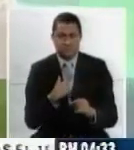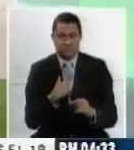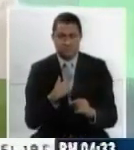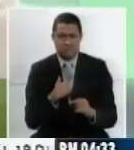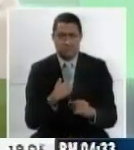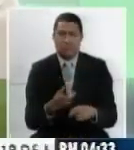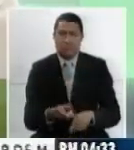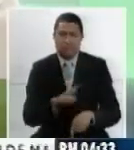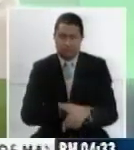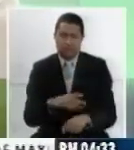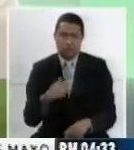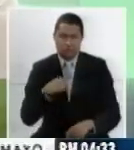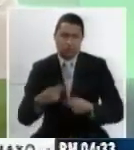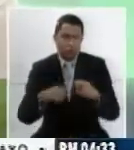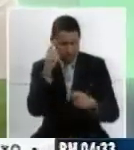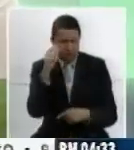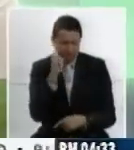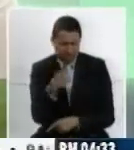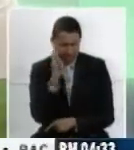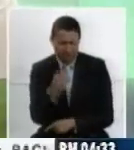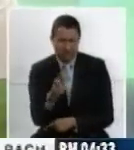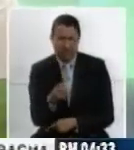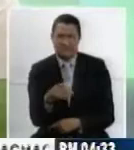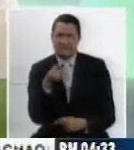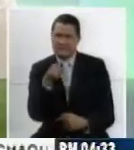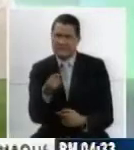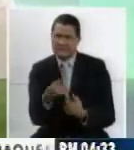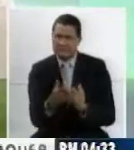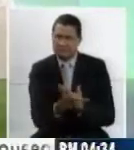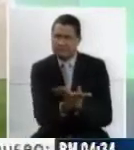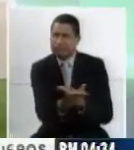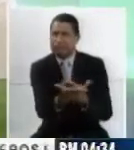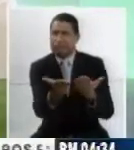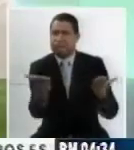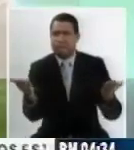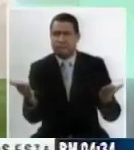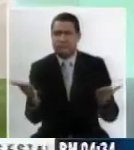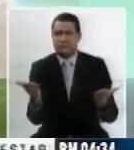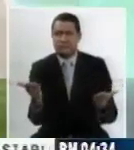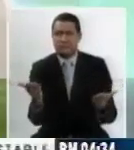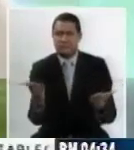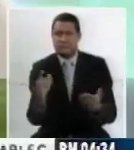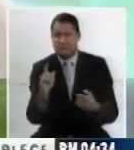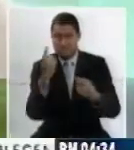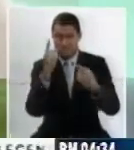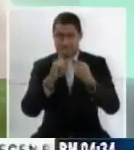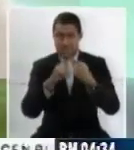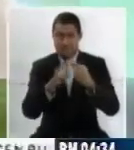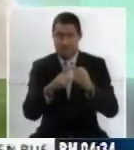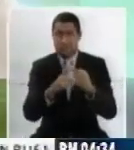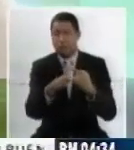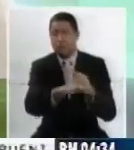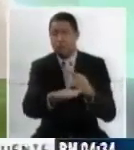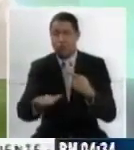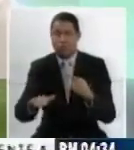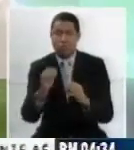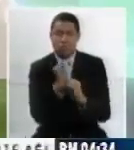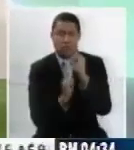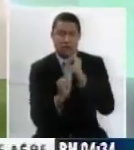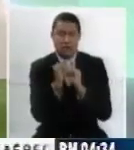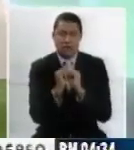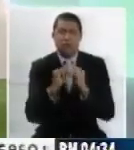que más me afecta en mi ejercicio diario, están profundamente expuestos. Primero porque muchos de ellos nacen con